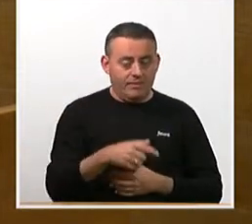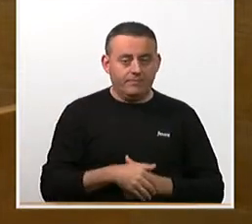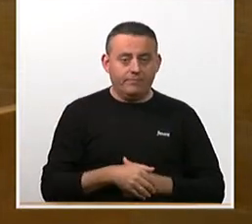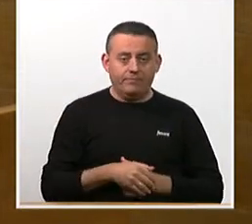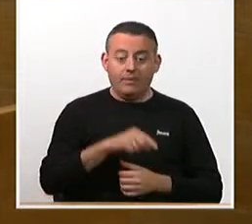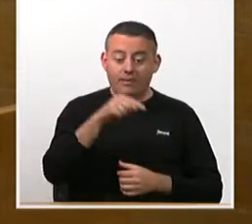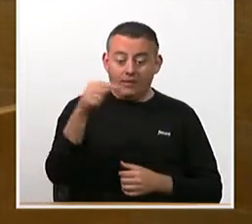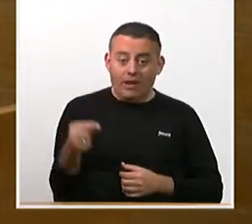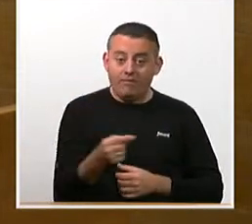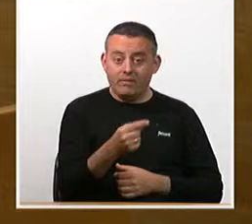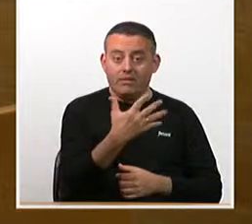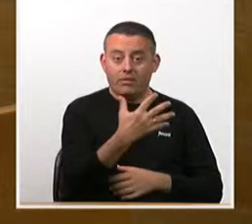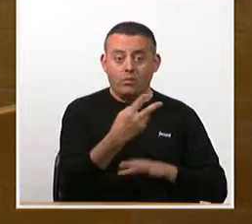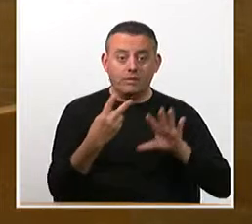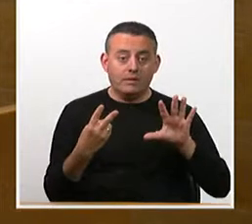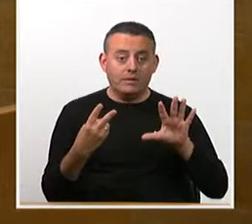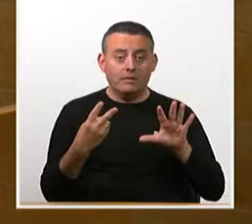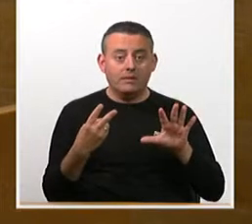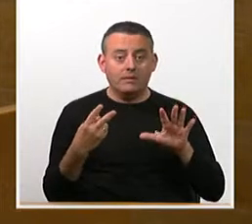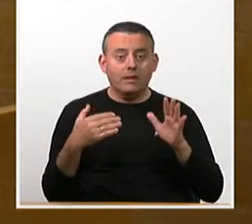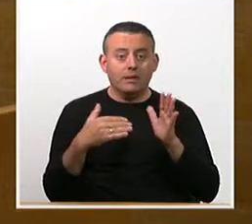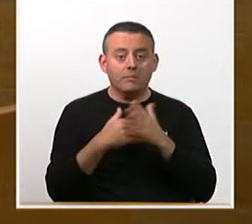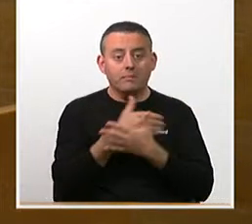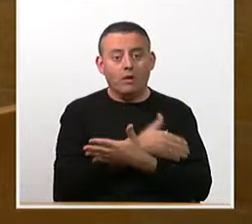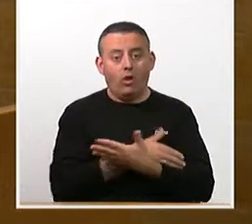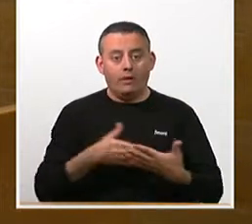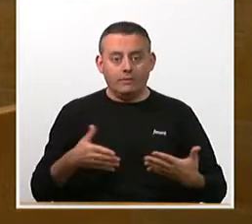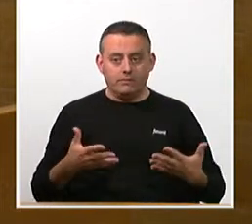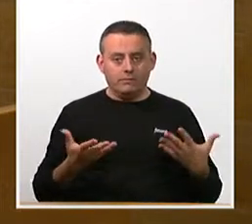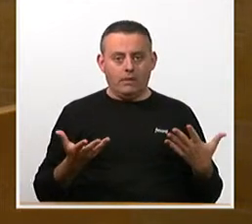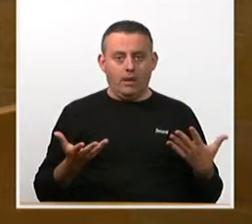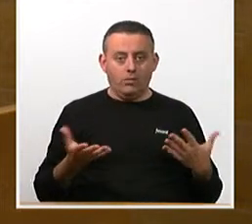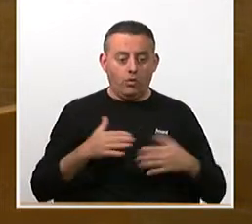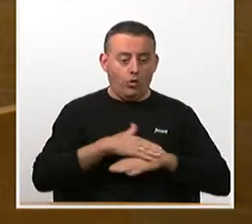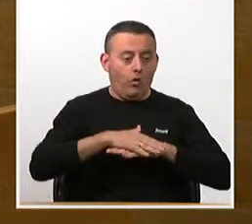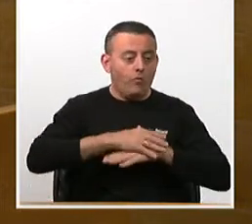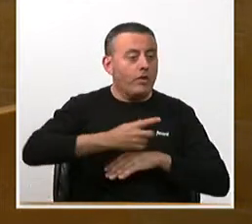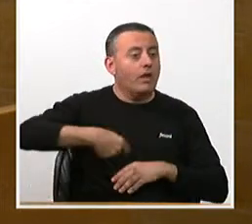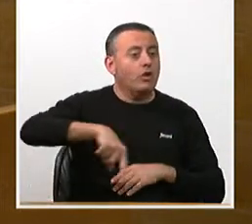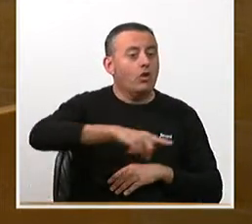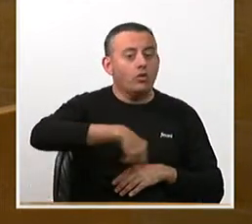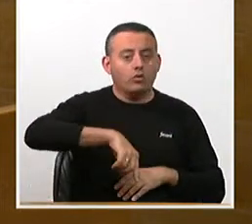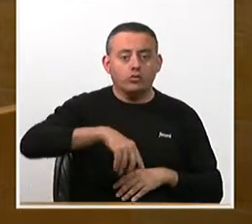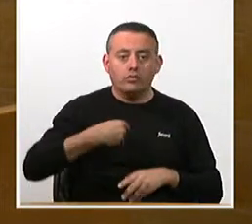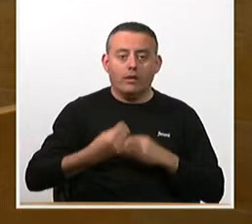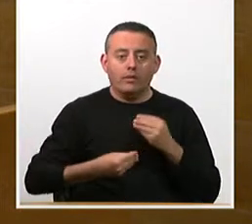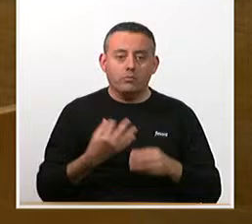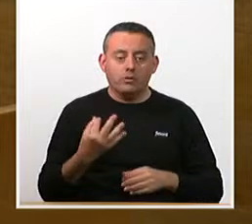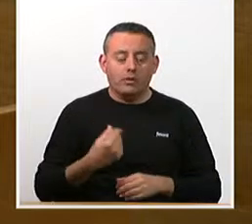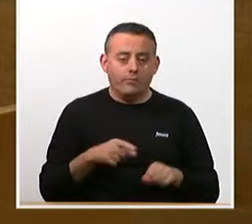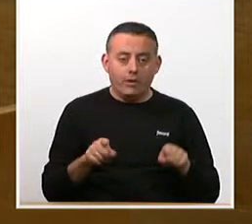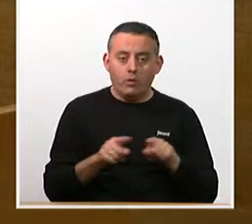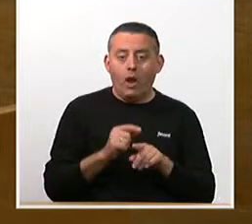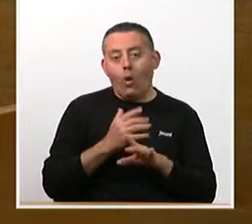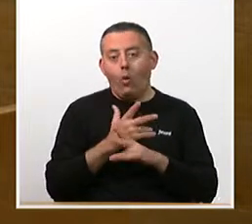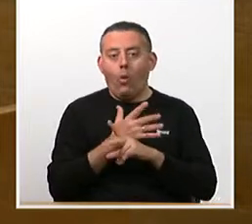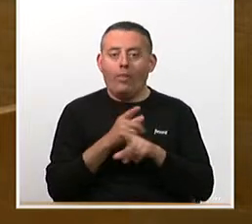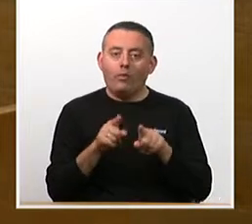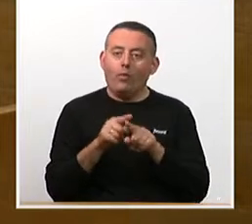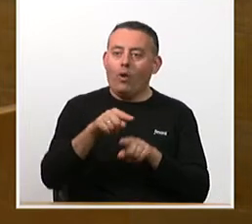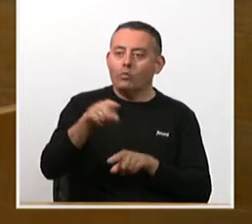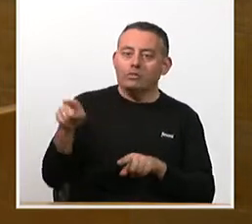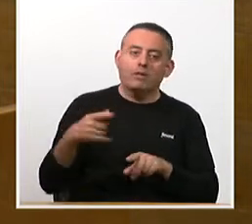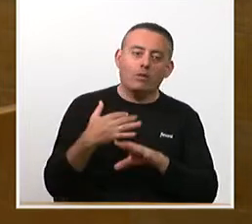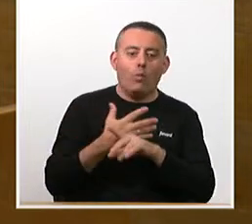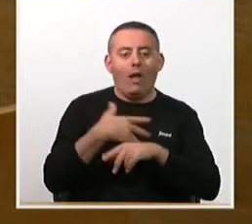57,000 millones y evidentemente este gobierno en su responsabilidad podríamos haber seguido jugando a lo mismo que juegan ustedes Claro que sí